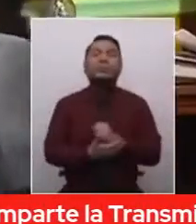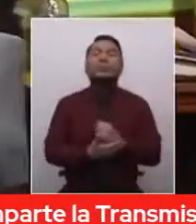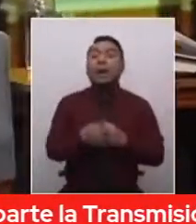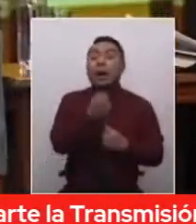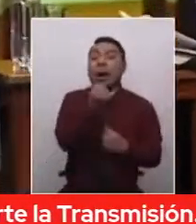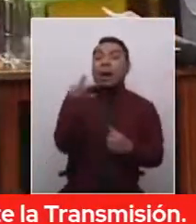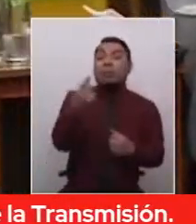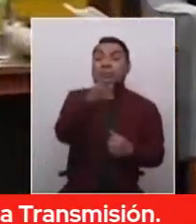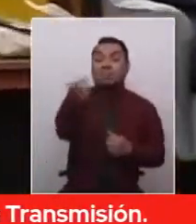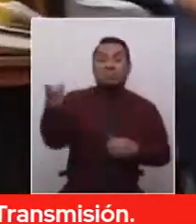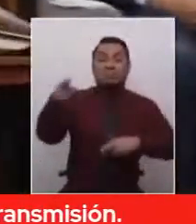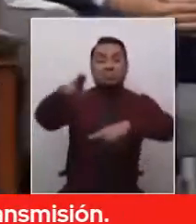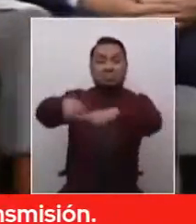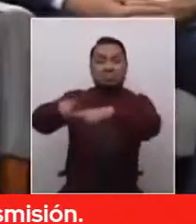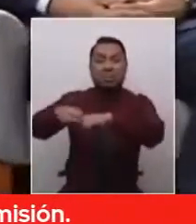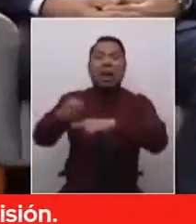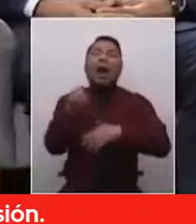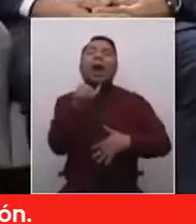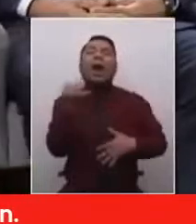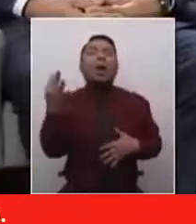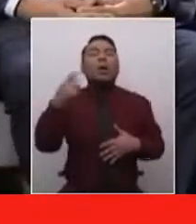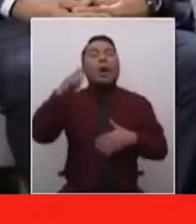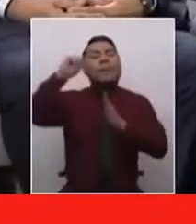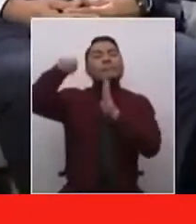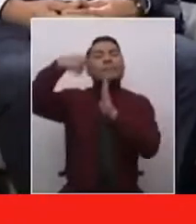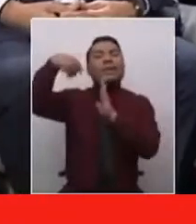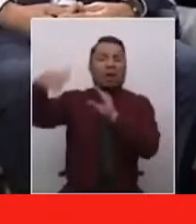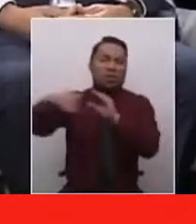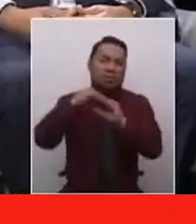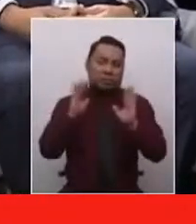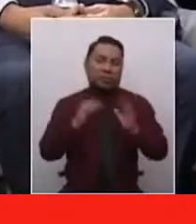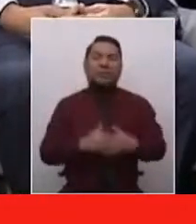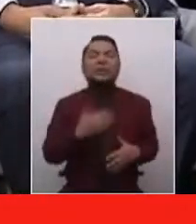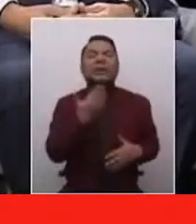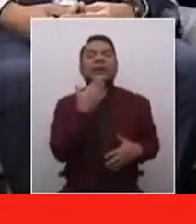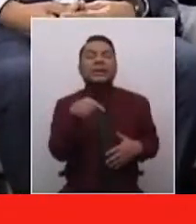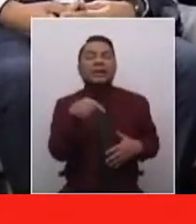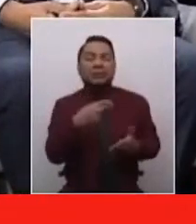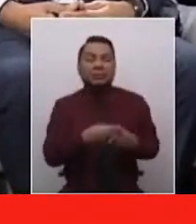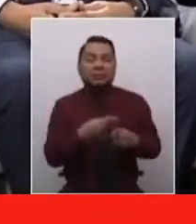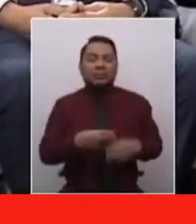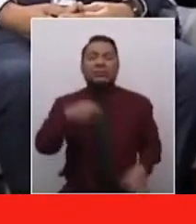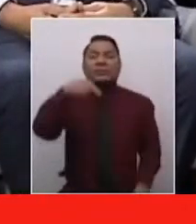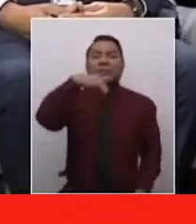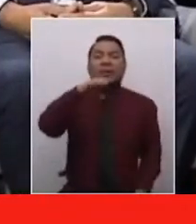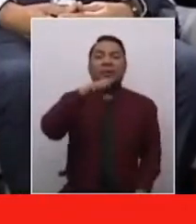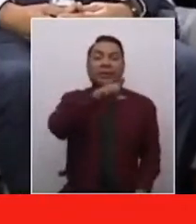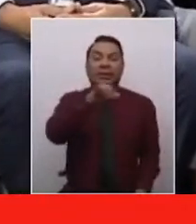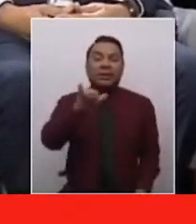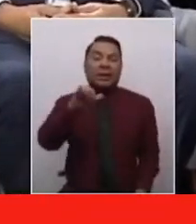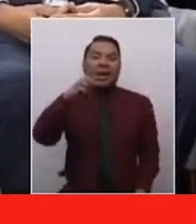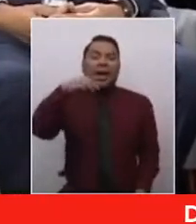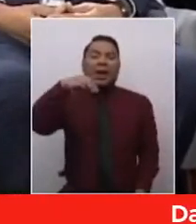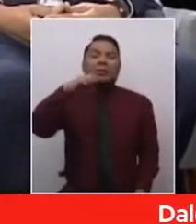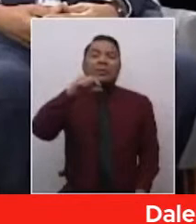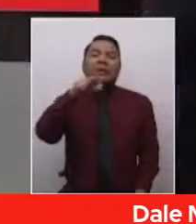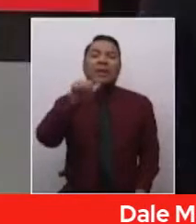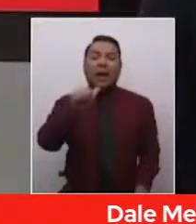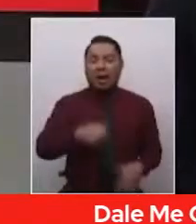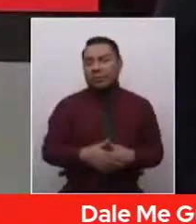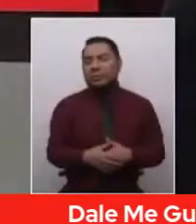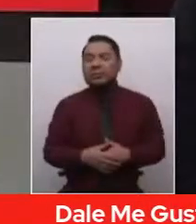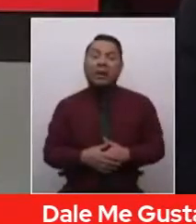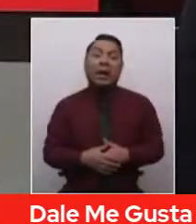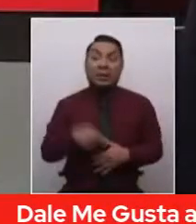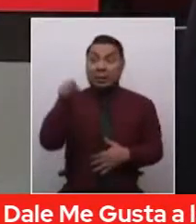Algunos de ellos están en este auditorio, otros han enviado sus preguntas por video. ¿Quién es el ciudadano? Nelly Mejía Mendoza. Nelly Mejía